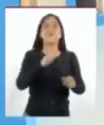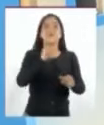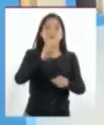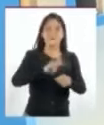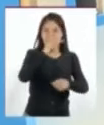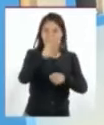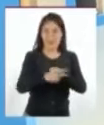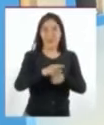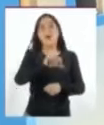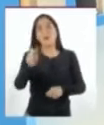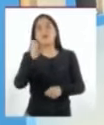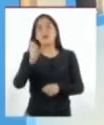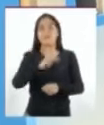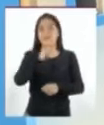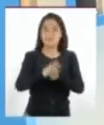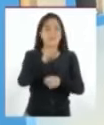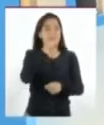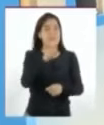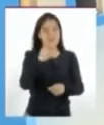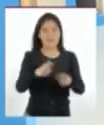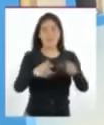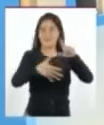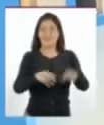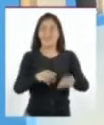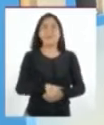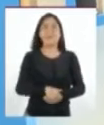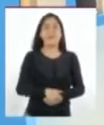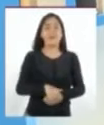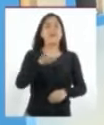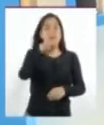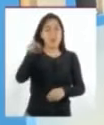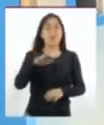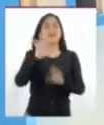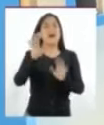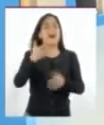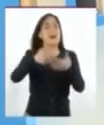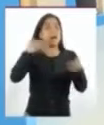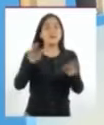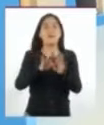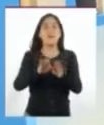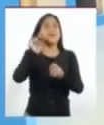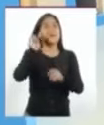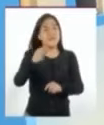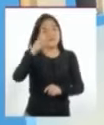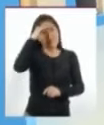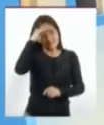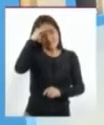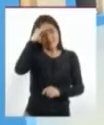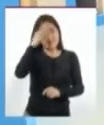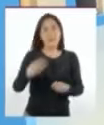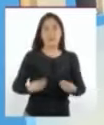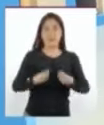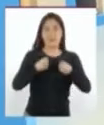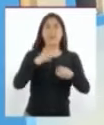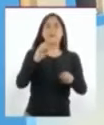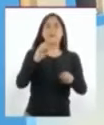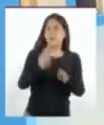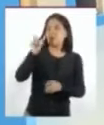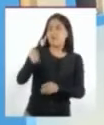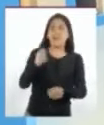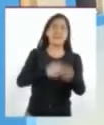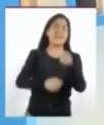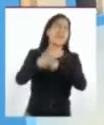otros países en este continente. ¿Alguna vez se habían preguntado cómo vivían las personas hace cientos o miles